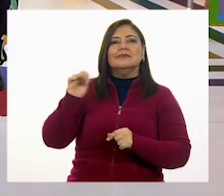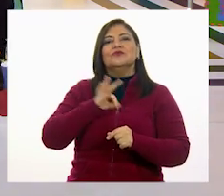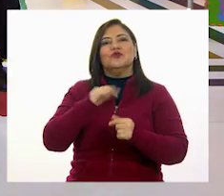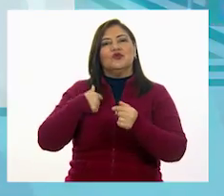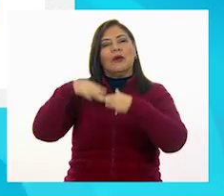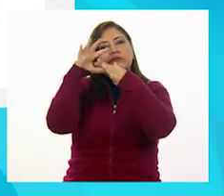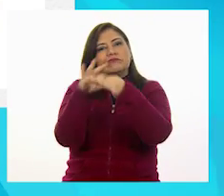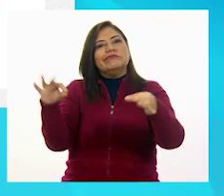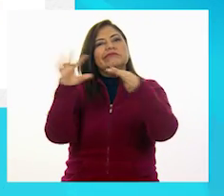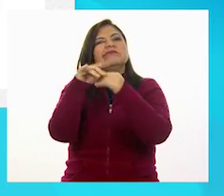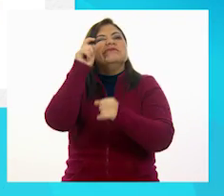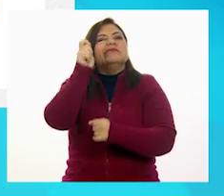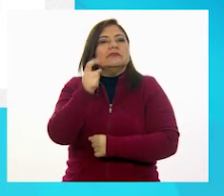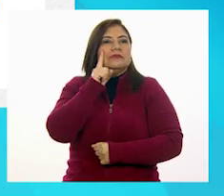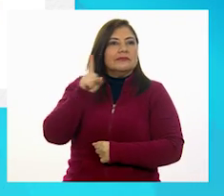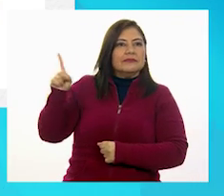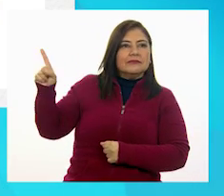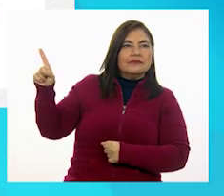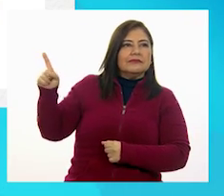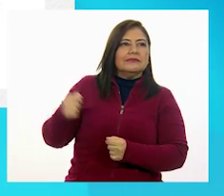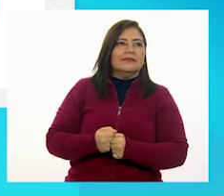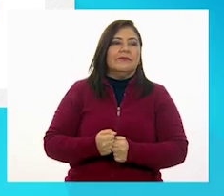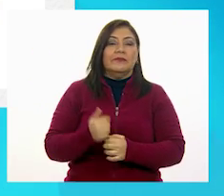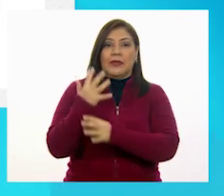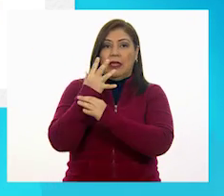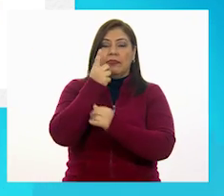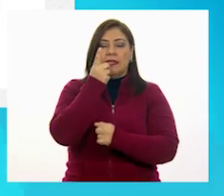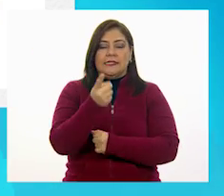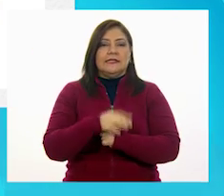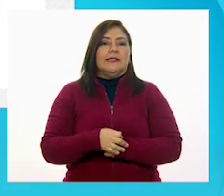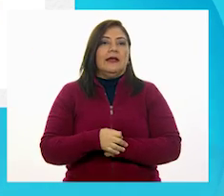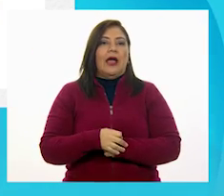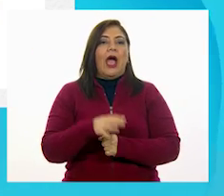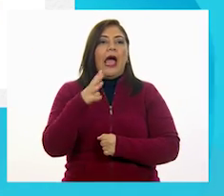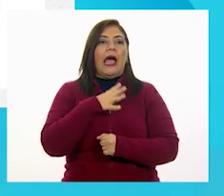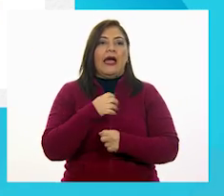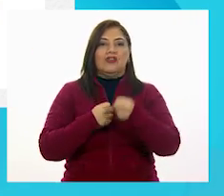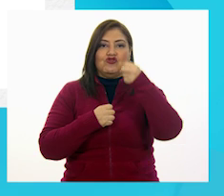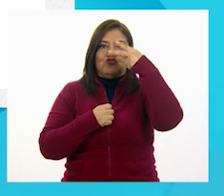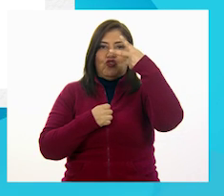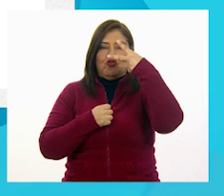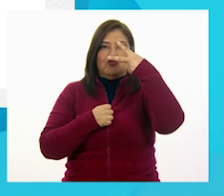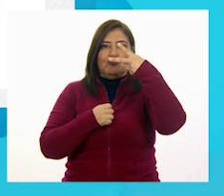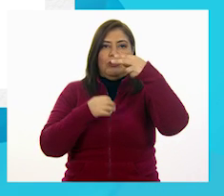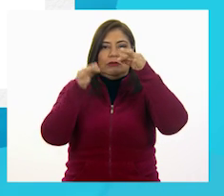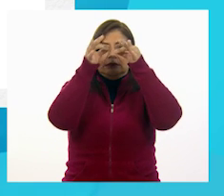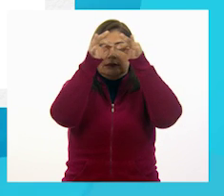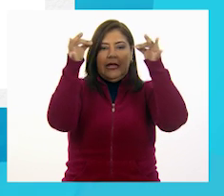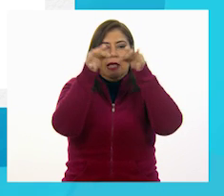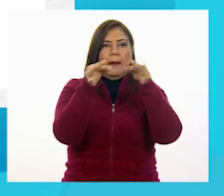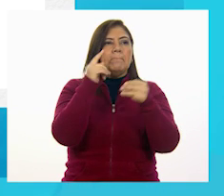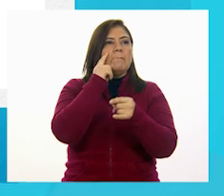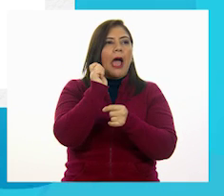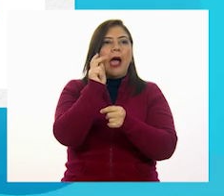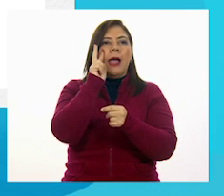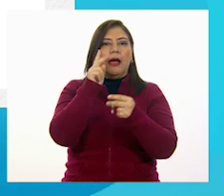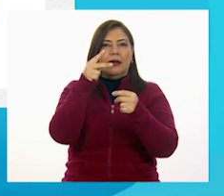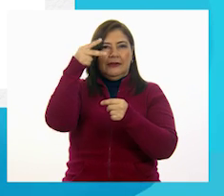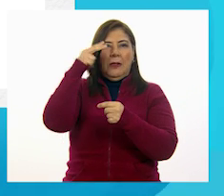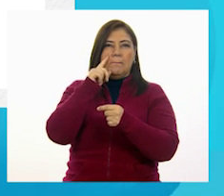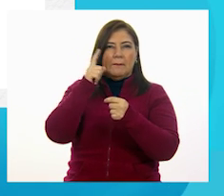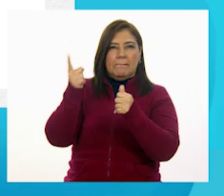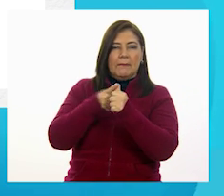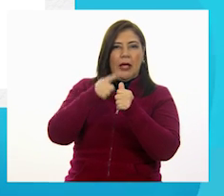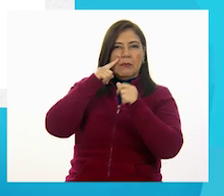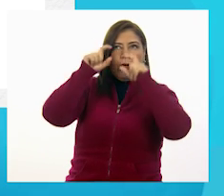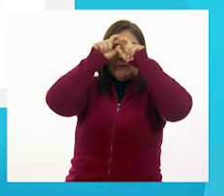me refiero. Adelante. Dice aquí, tenemos dos oraciones muy parecidas en cuestión a